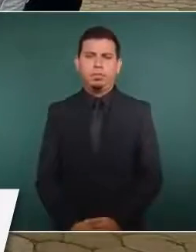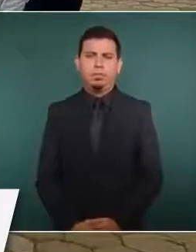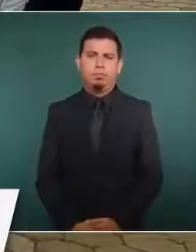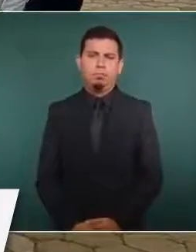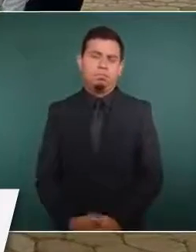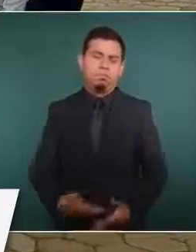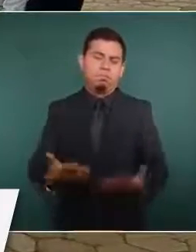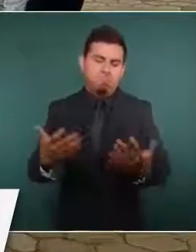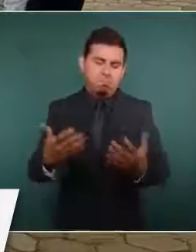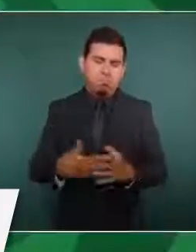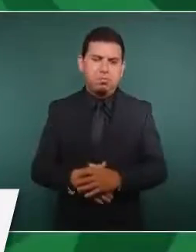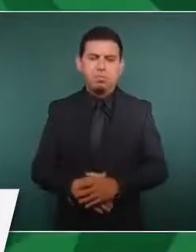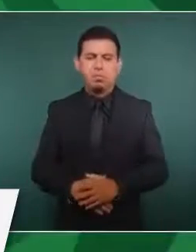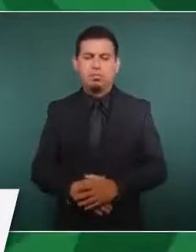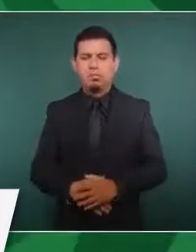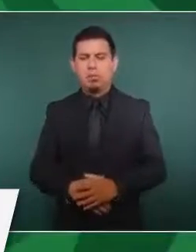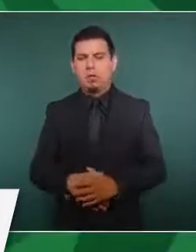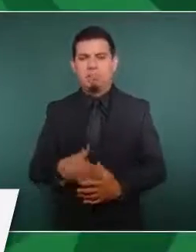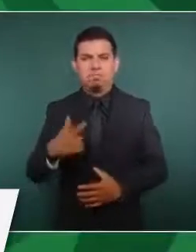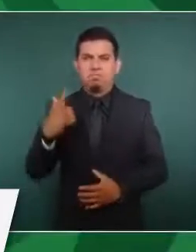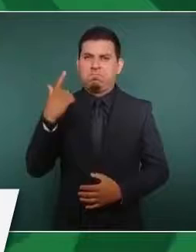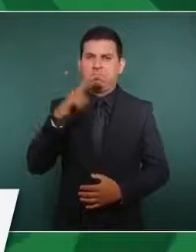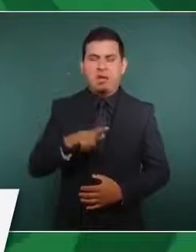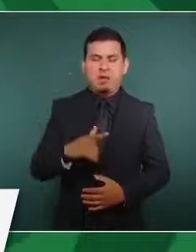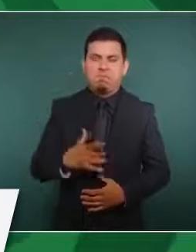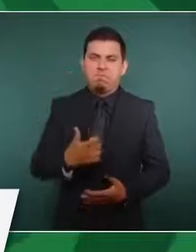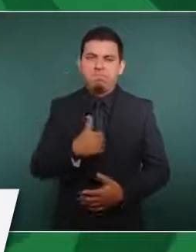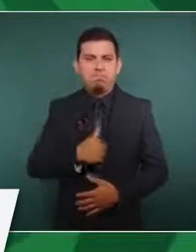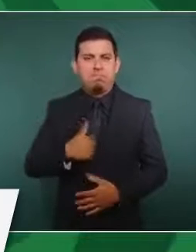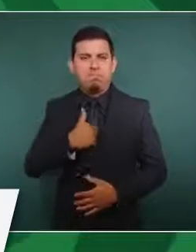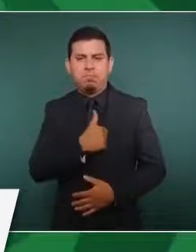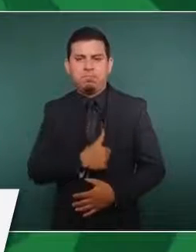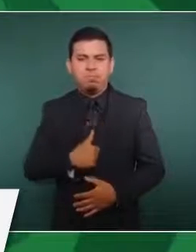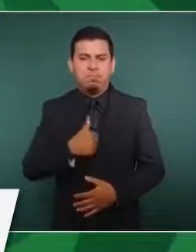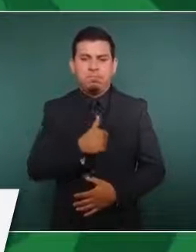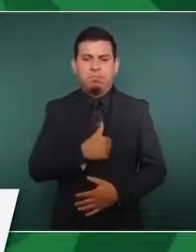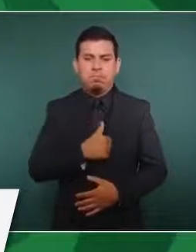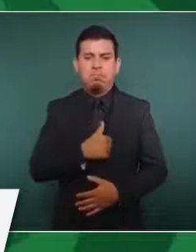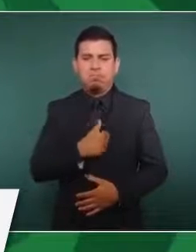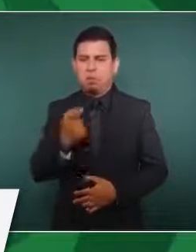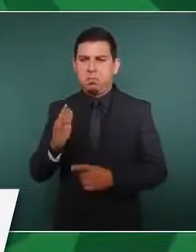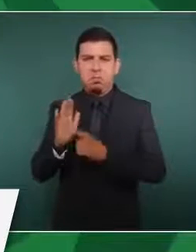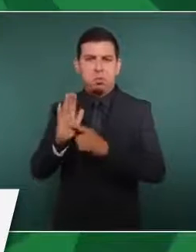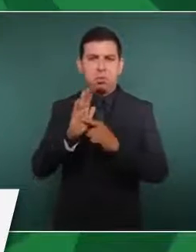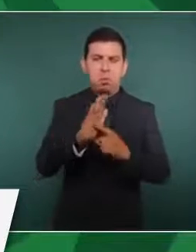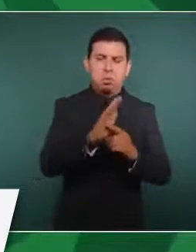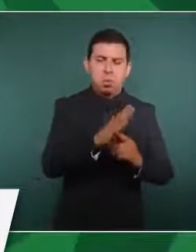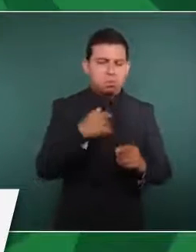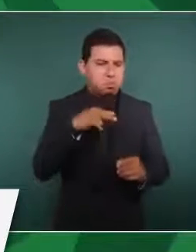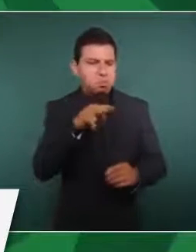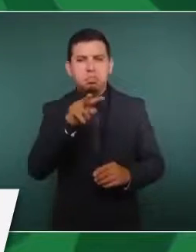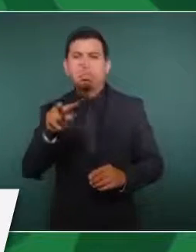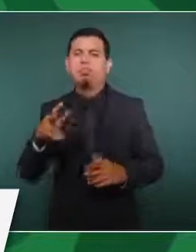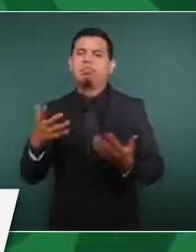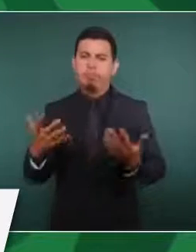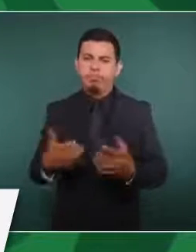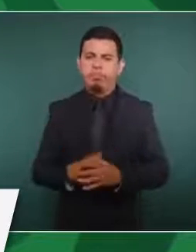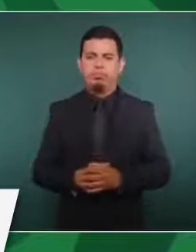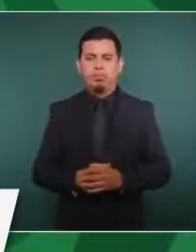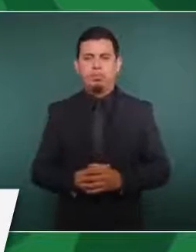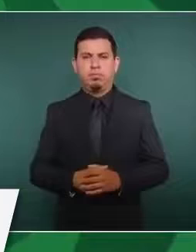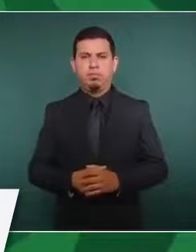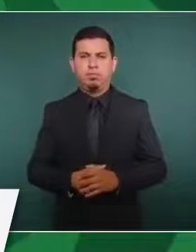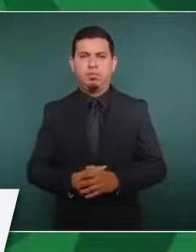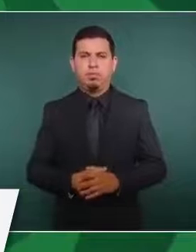muy lamentable lo que se está dando a conocer a partir de la